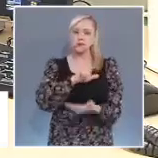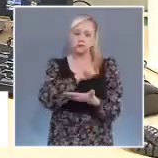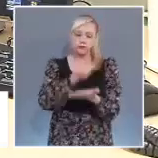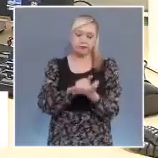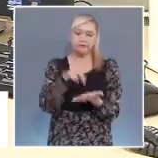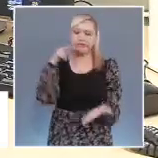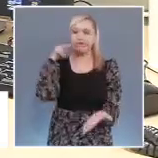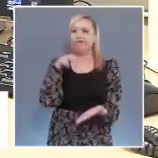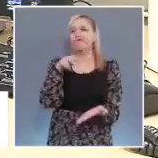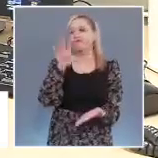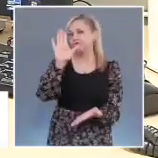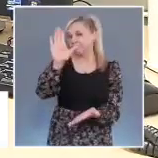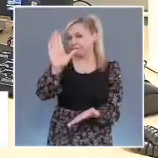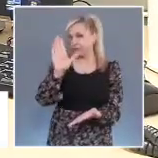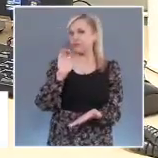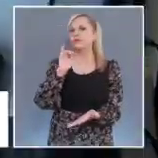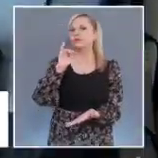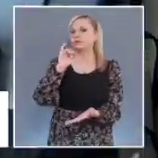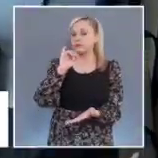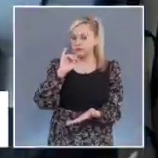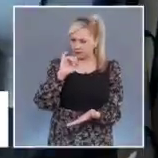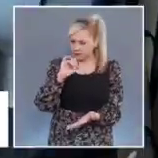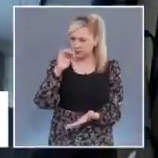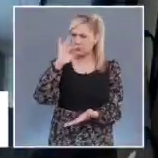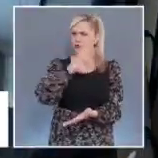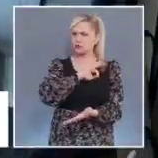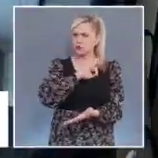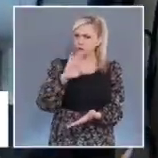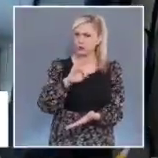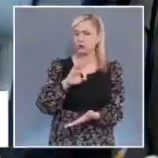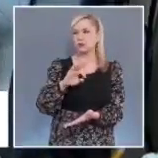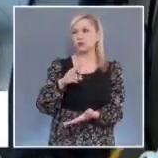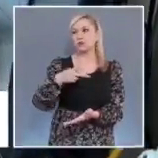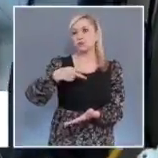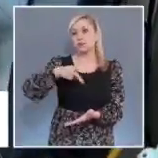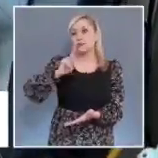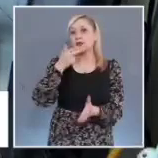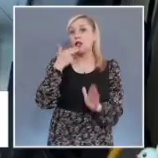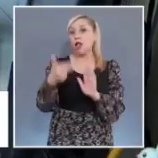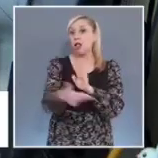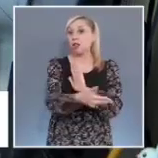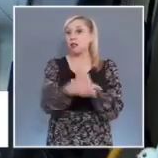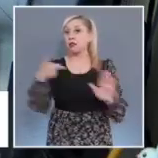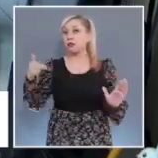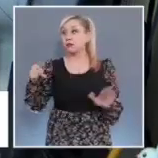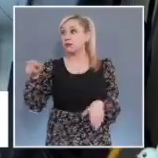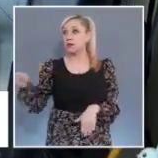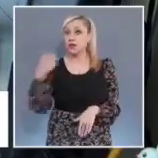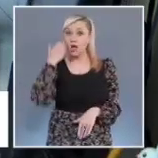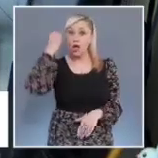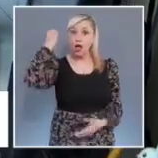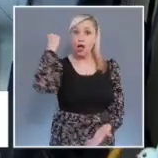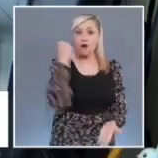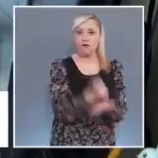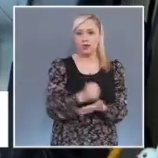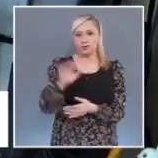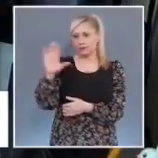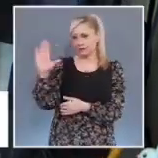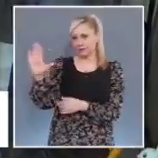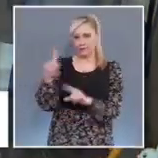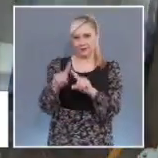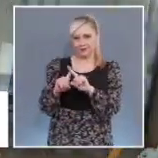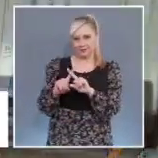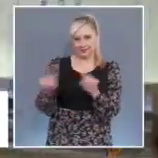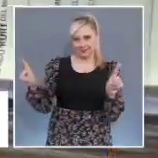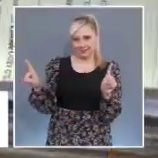medida aplica con independencia de la existencia del embargo, pues dichas medidas persiguen fines distintos. La